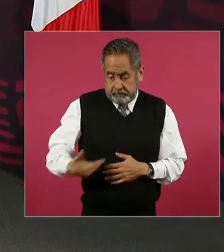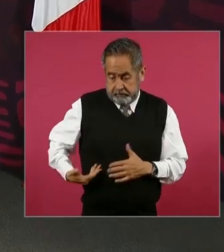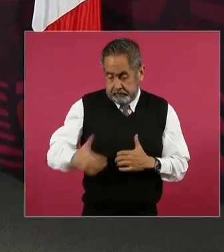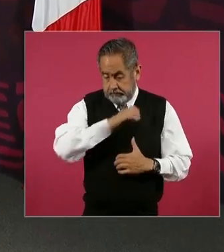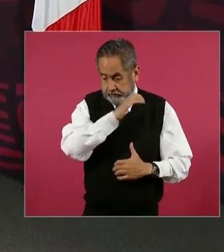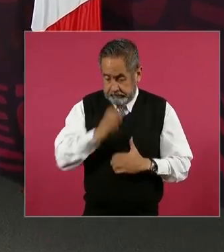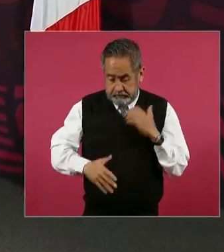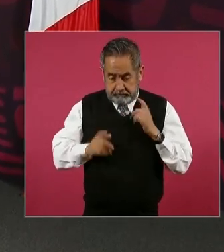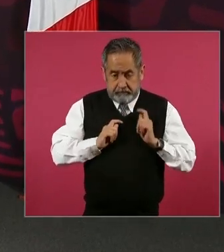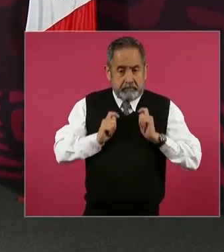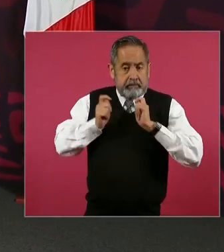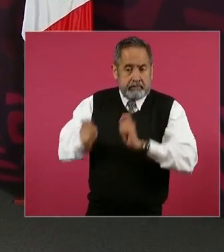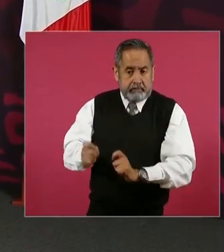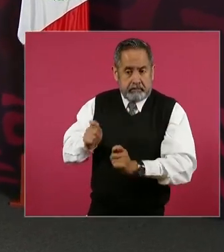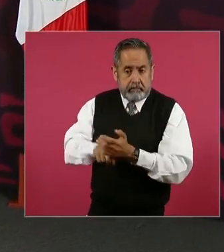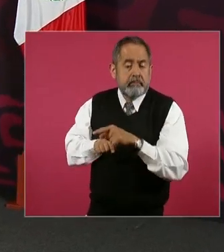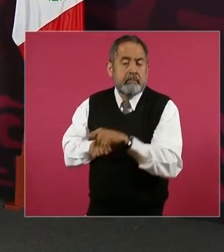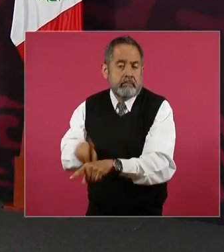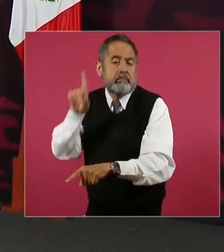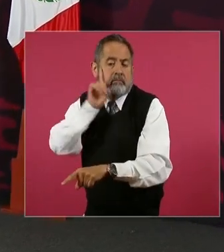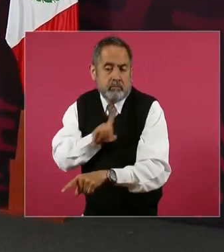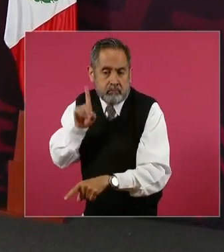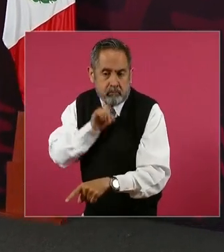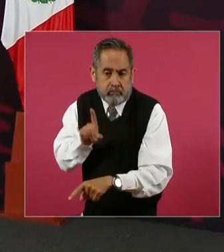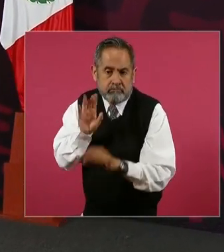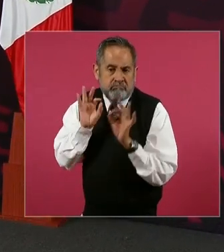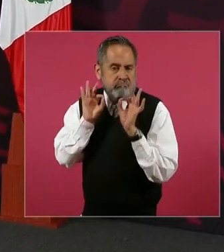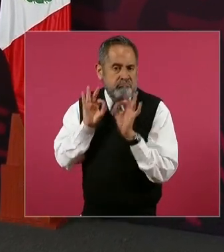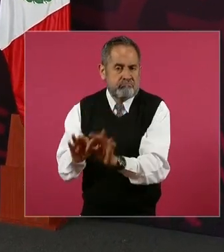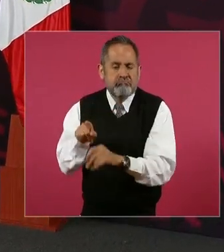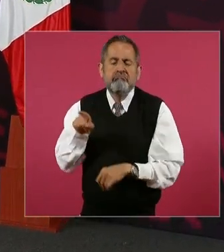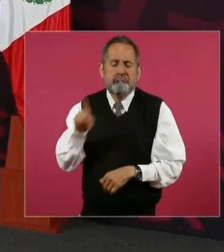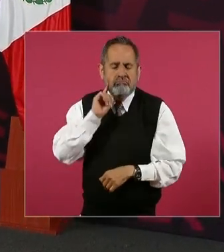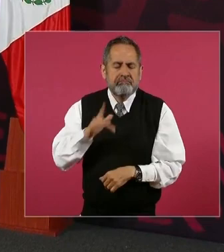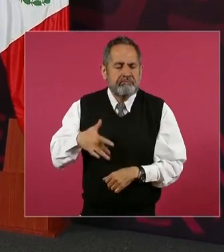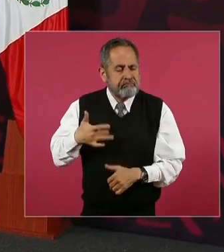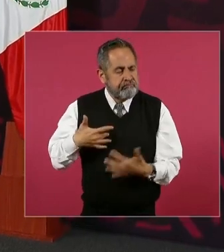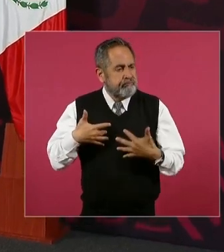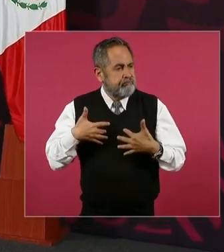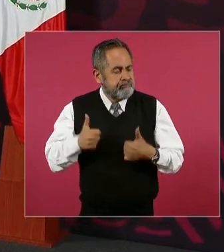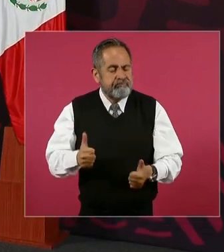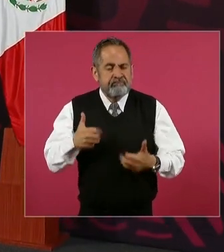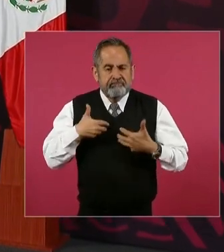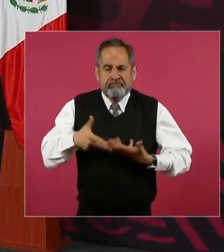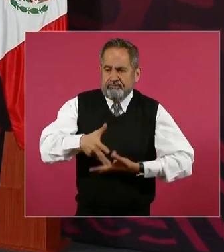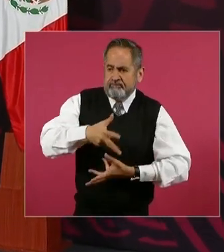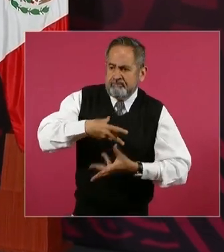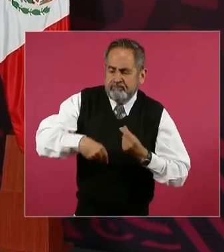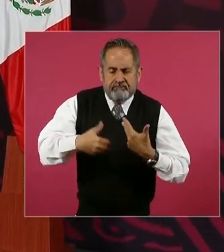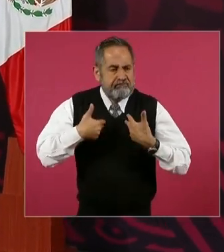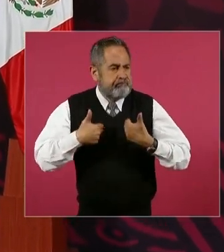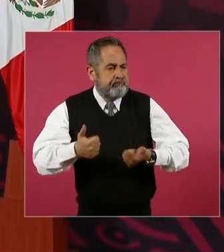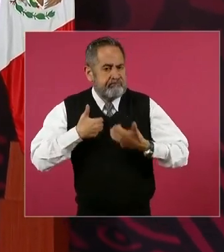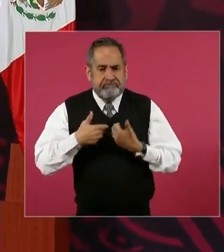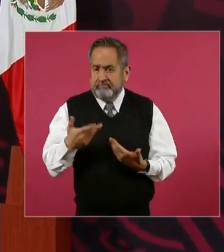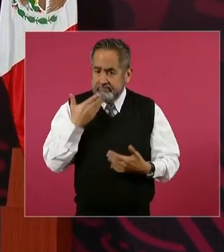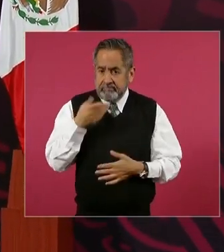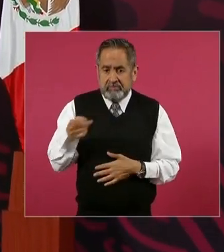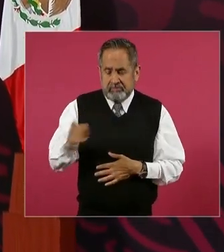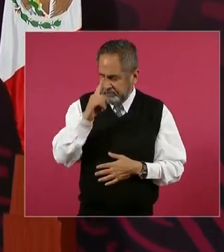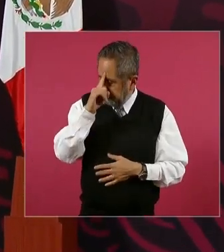es una mujer muy sensible y una mujer